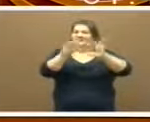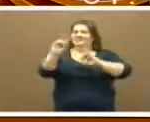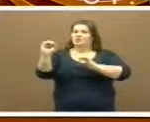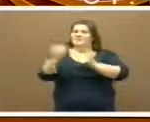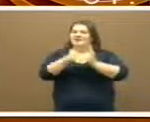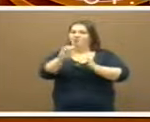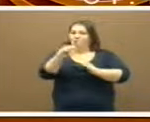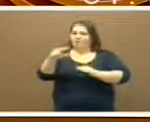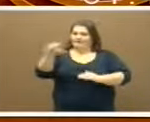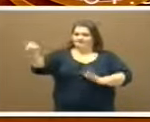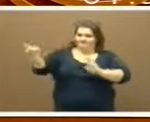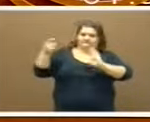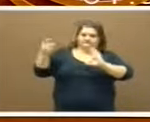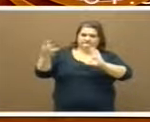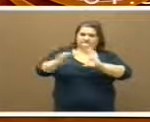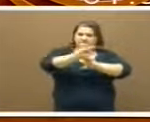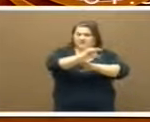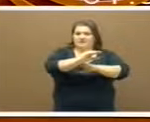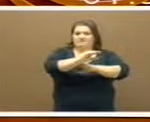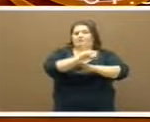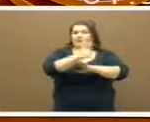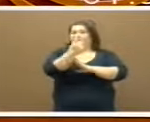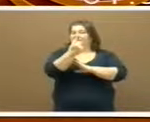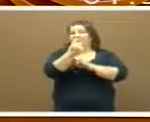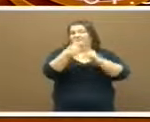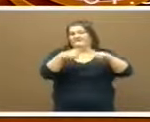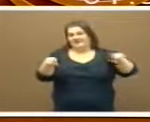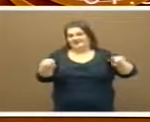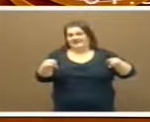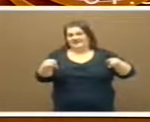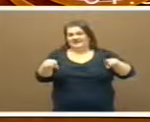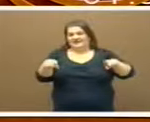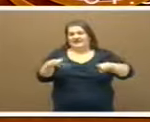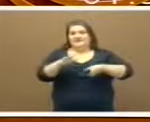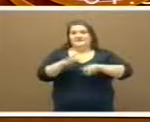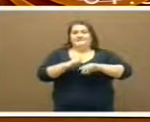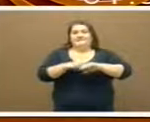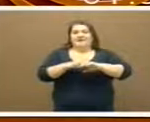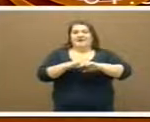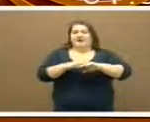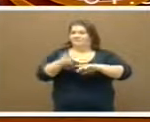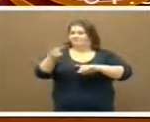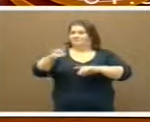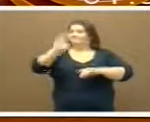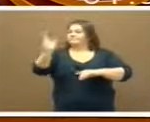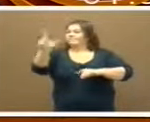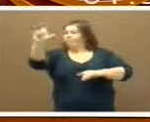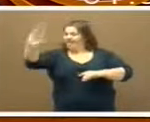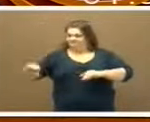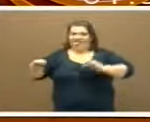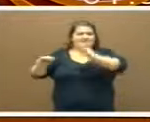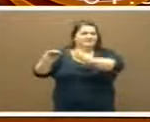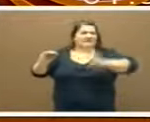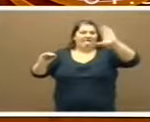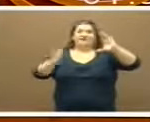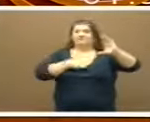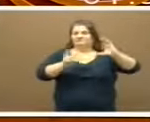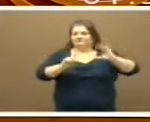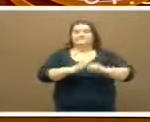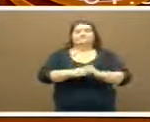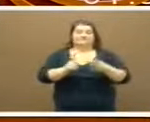1.600.000 euros y con otro tipo de baja distinta, sin vestir a un santo para desvestir a otro. En cuanto a la segunda, apoyo a